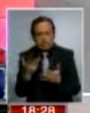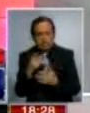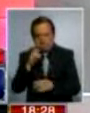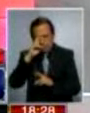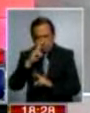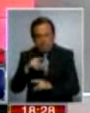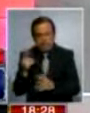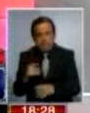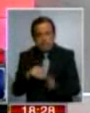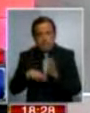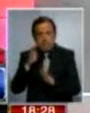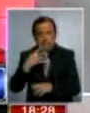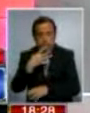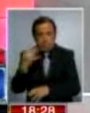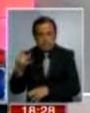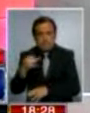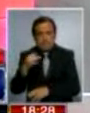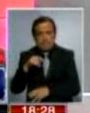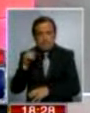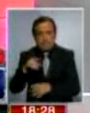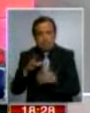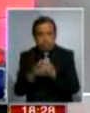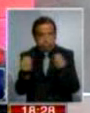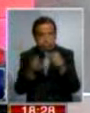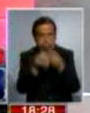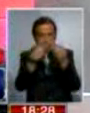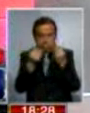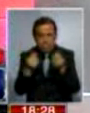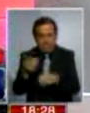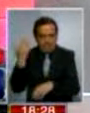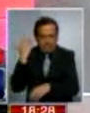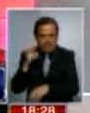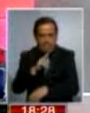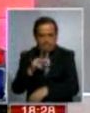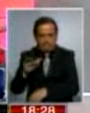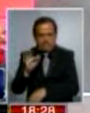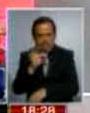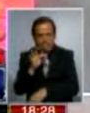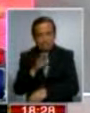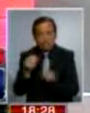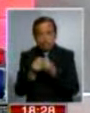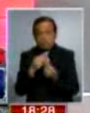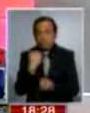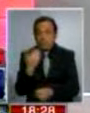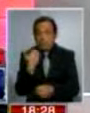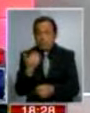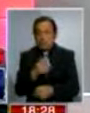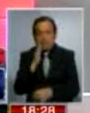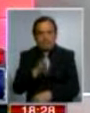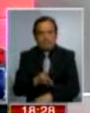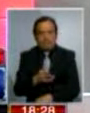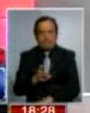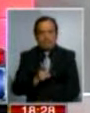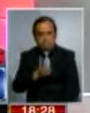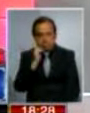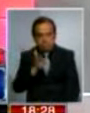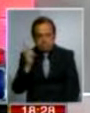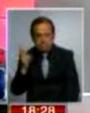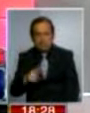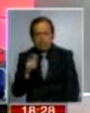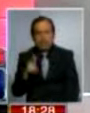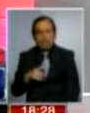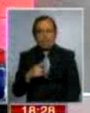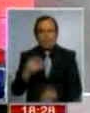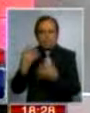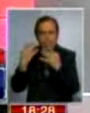Y tuvimos más de 400 fugas en esa oportunidad. Y tuvimos muchas muertes, inclusive, porque hubo que hacer uso del armamento de fuego en penales